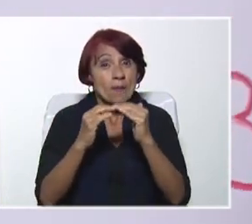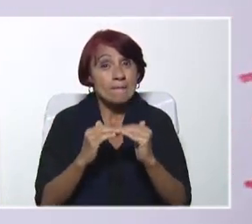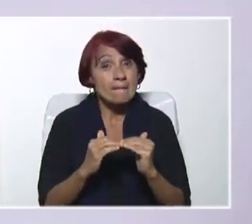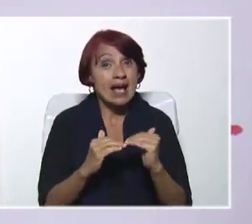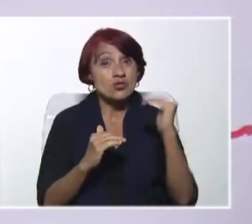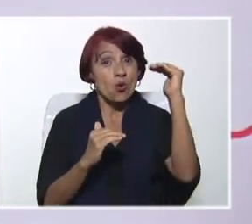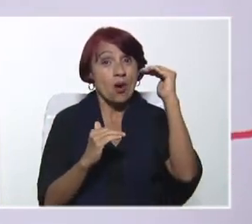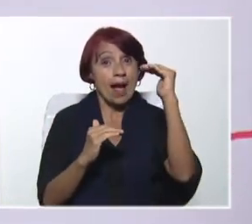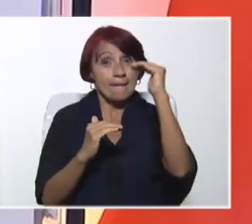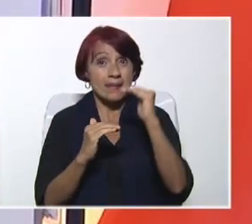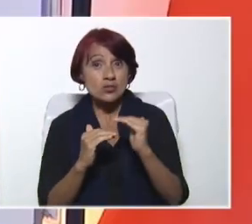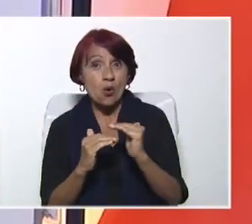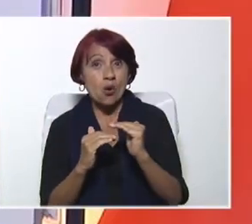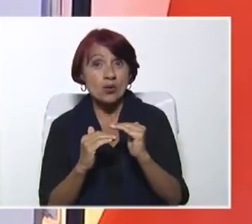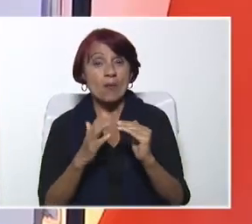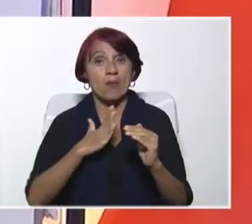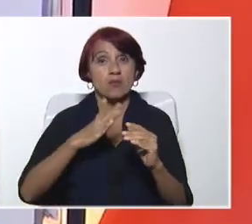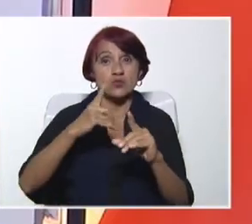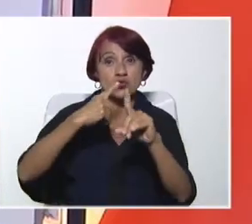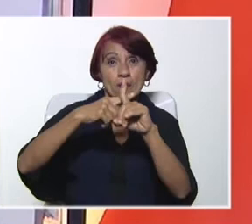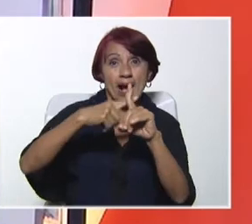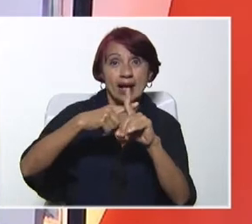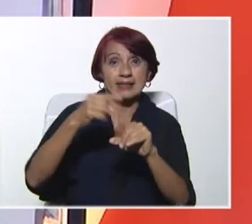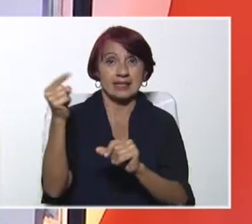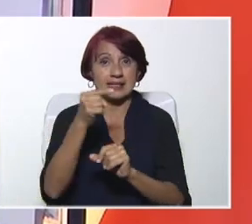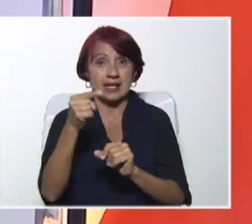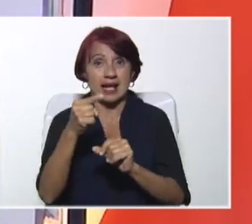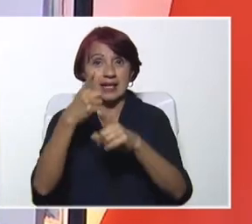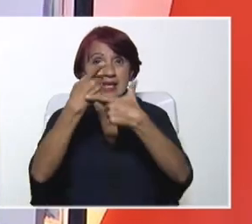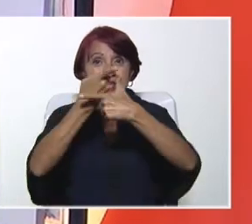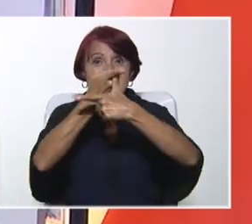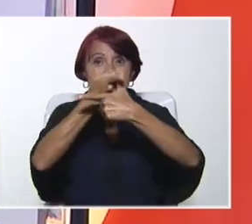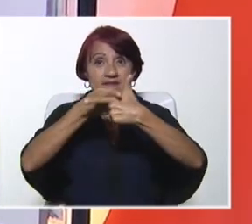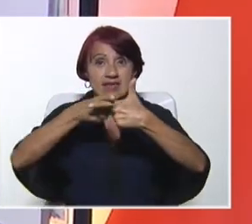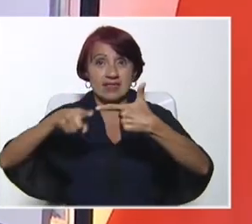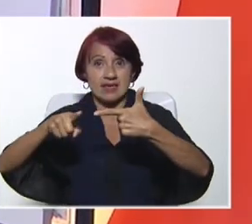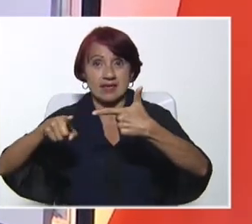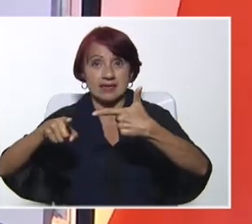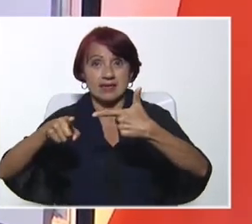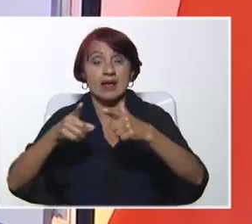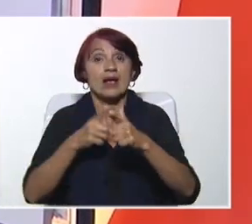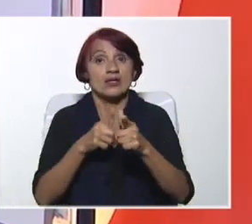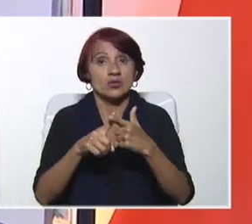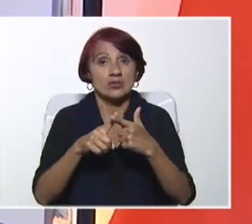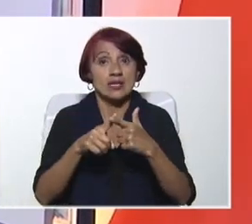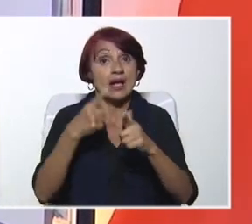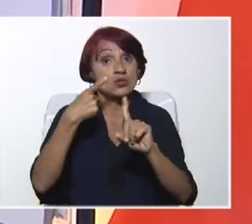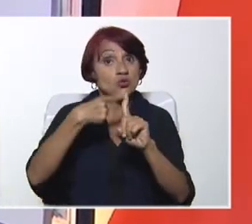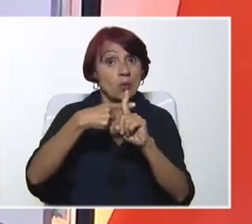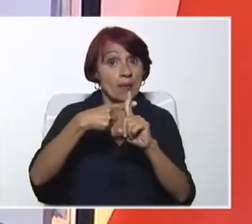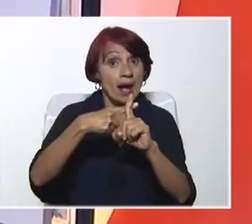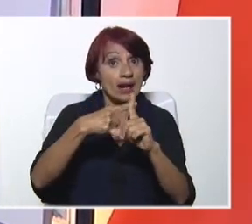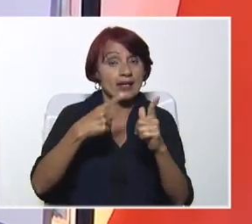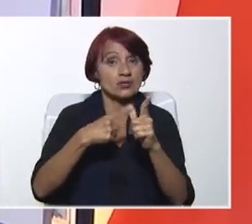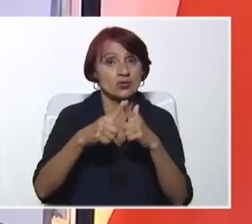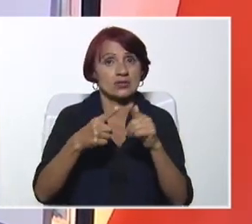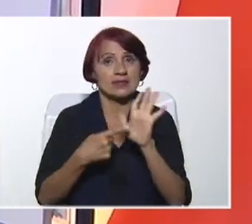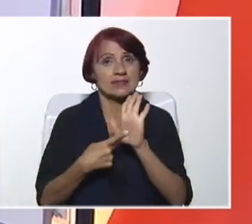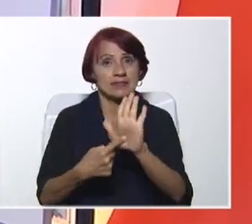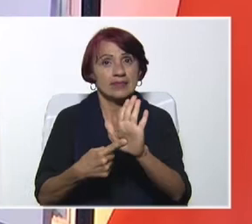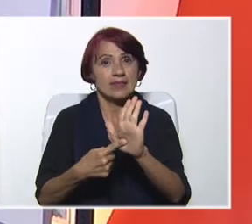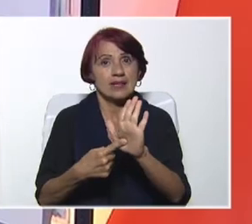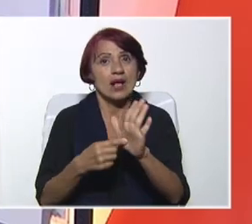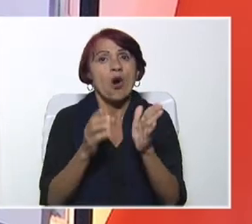podemos sumar, restar, multiplicar y dividir. Para sumar, lo que vamos a hacer